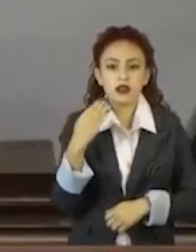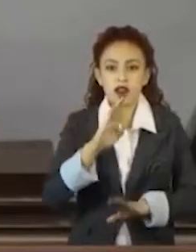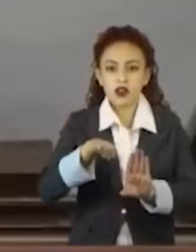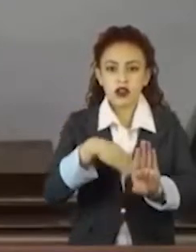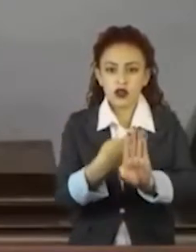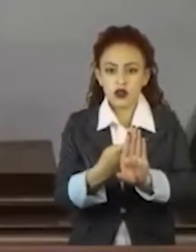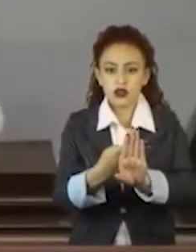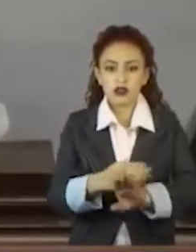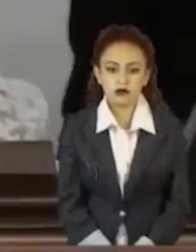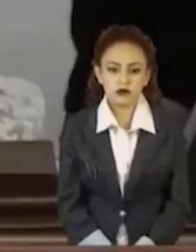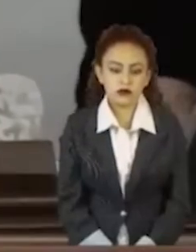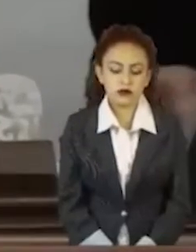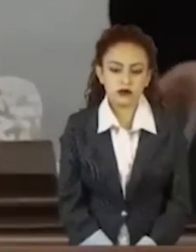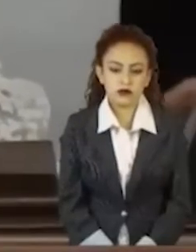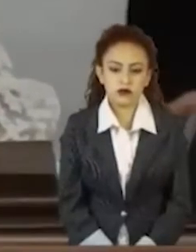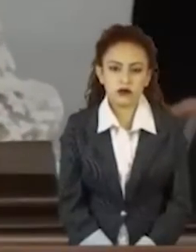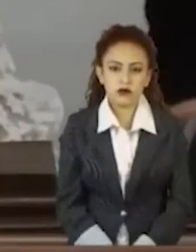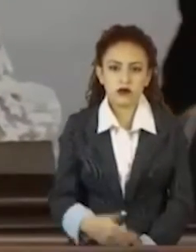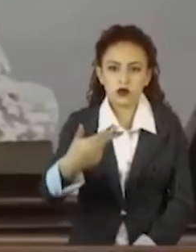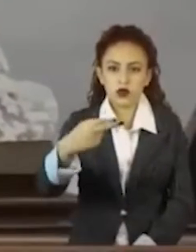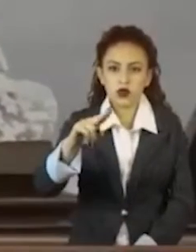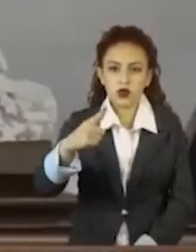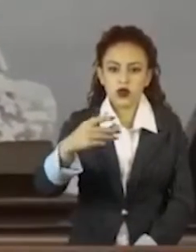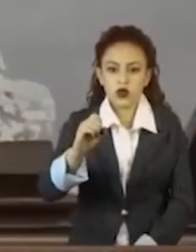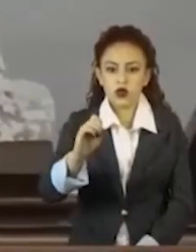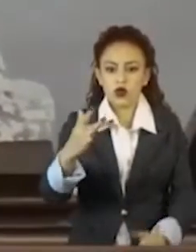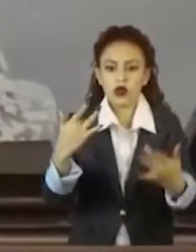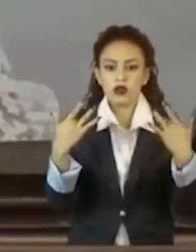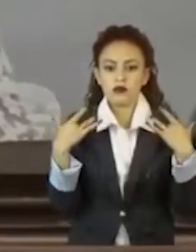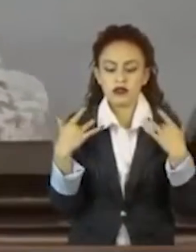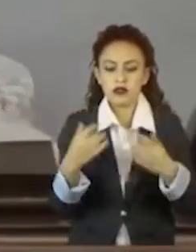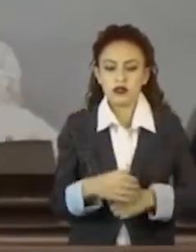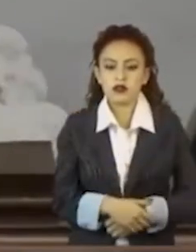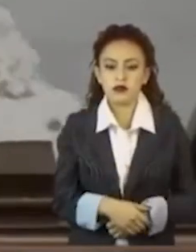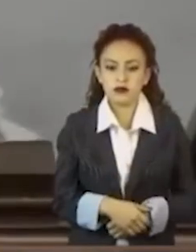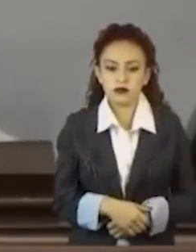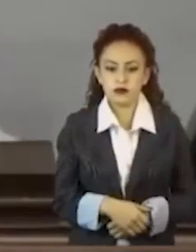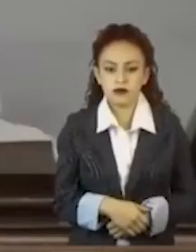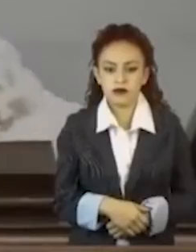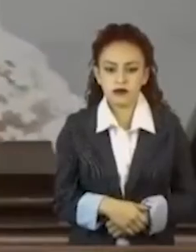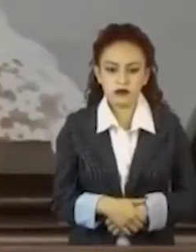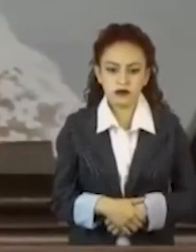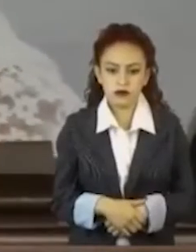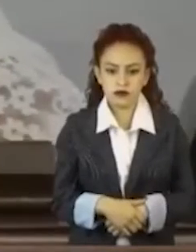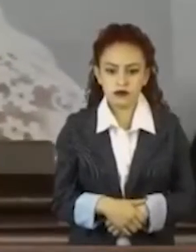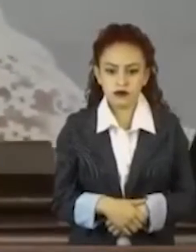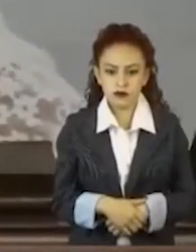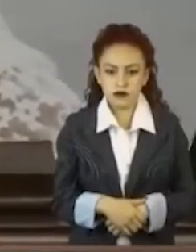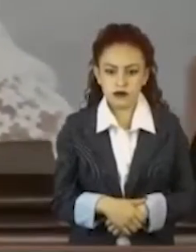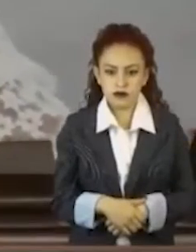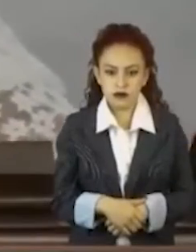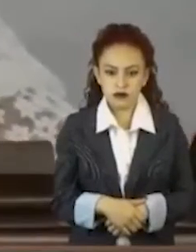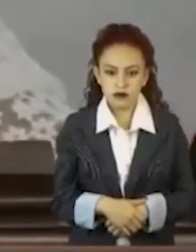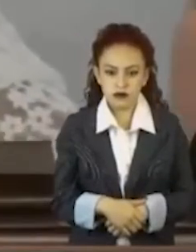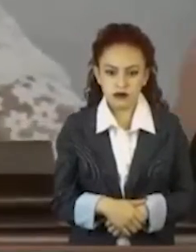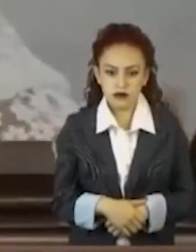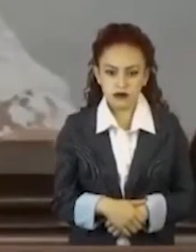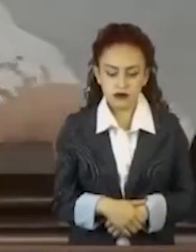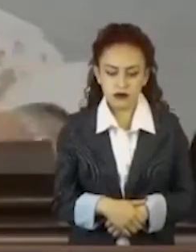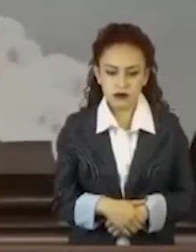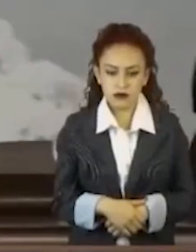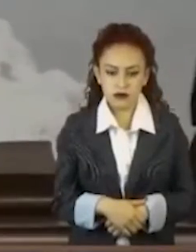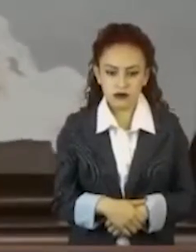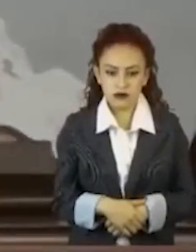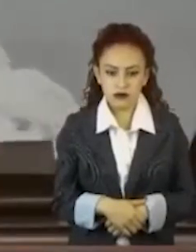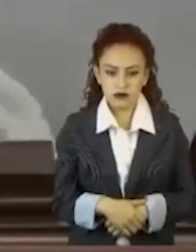Adriana, en contra. Anaya Ávila Hugo, abstención. Por si había duda. No pasa nada, que